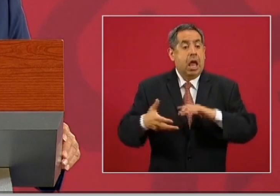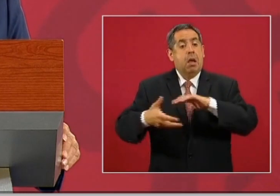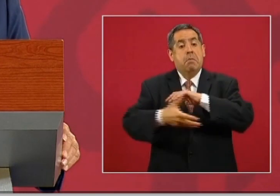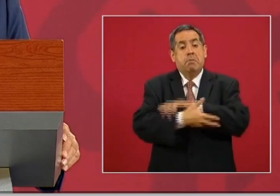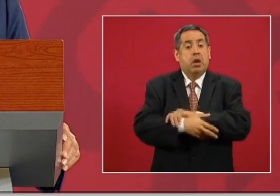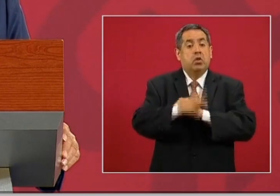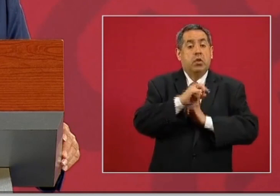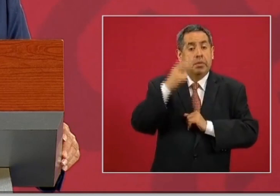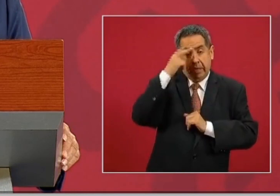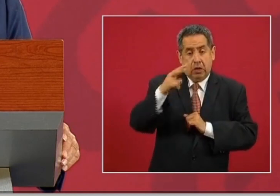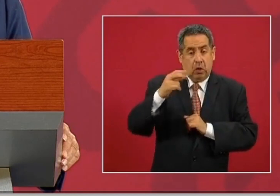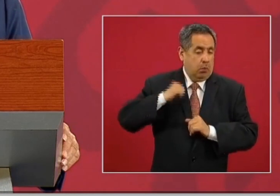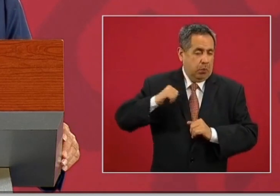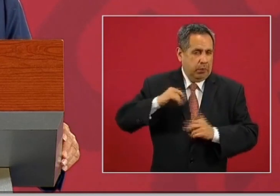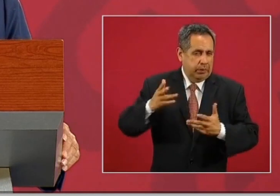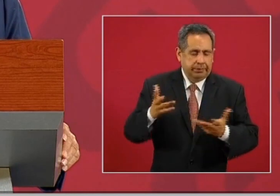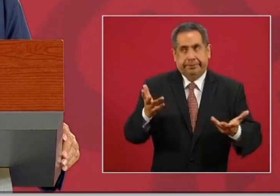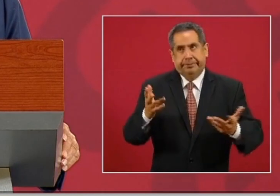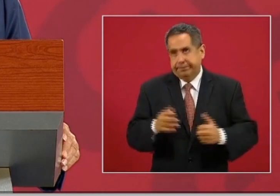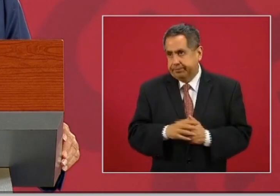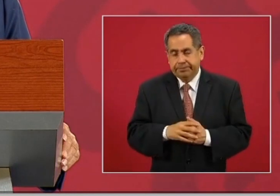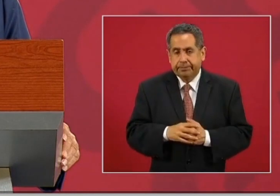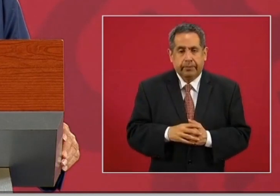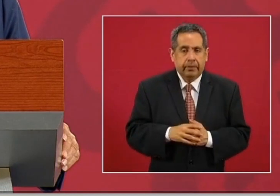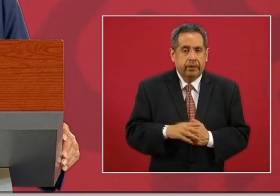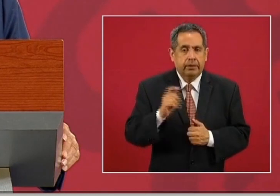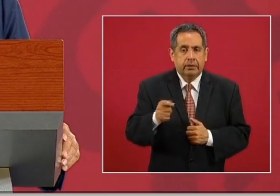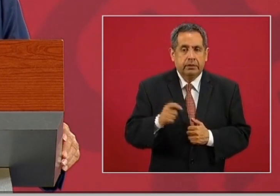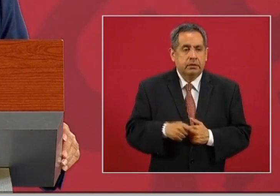de una planta de fertilizantes